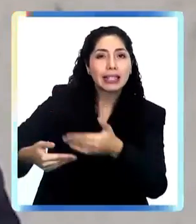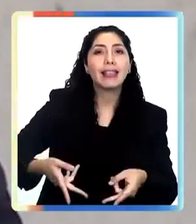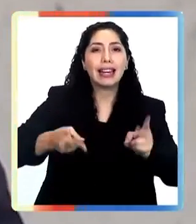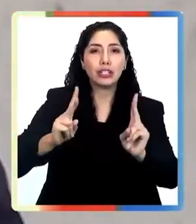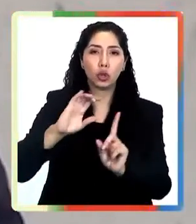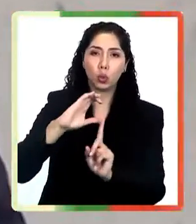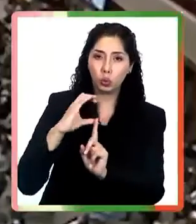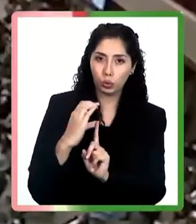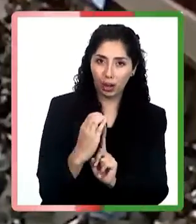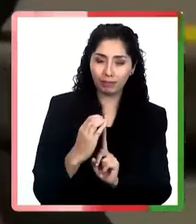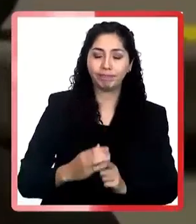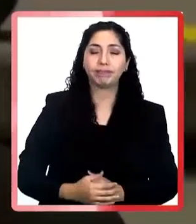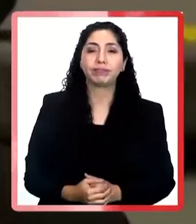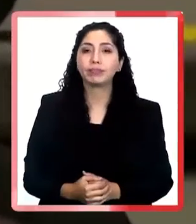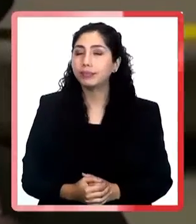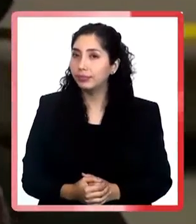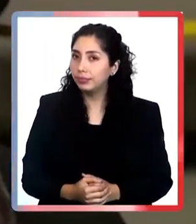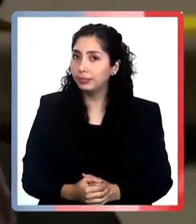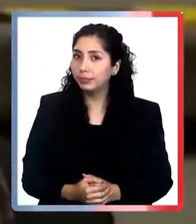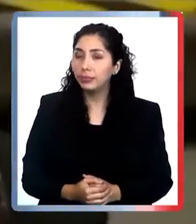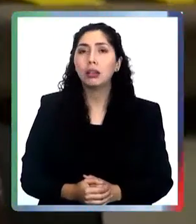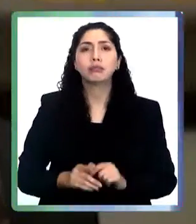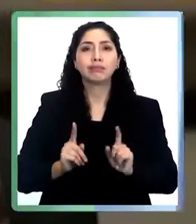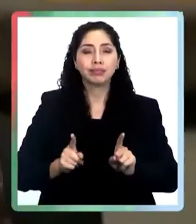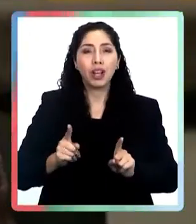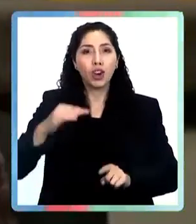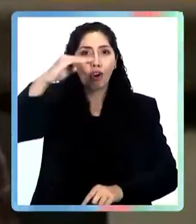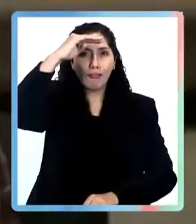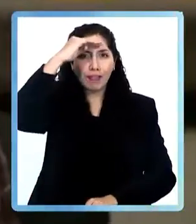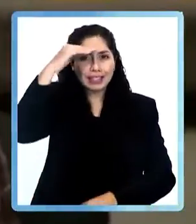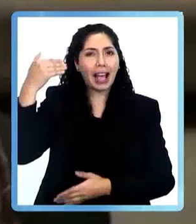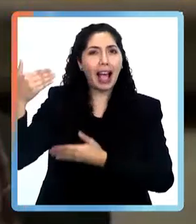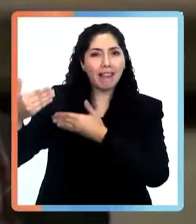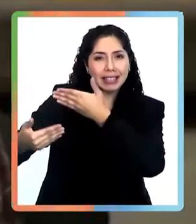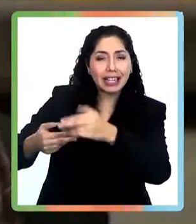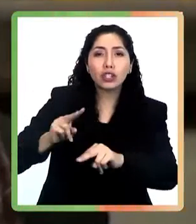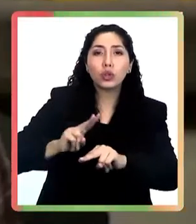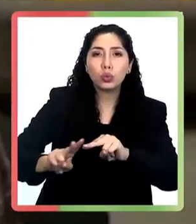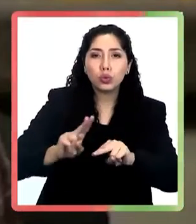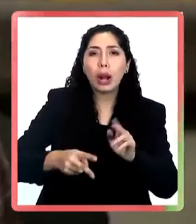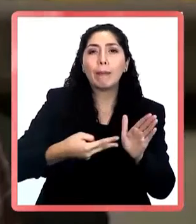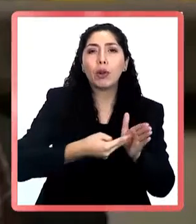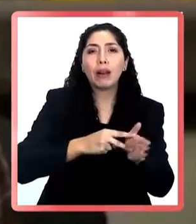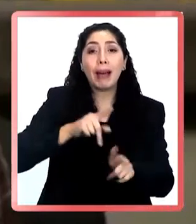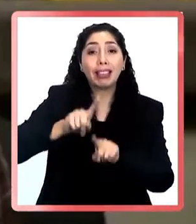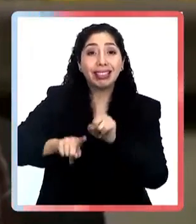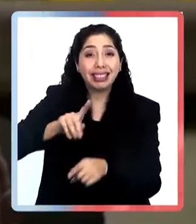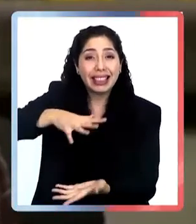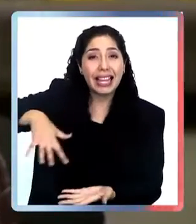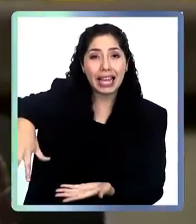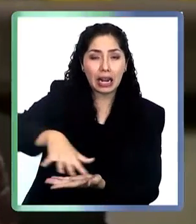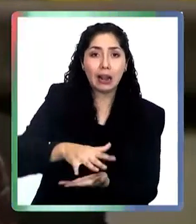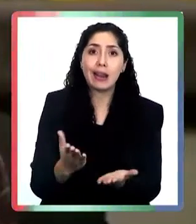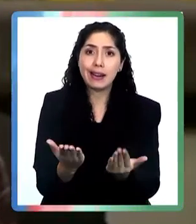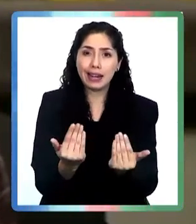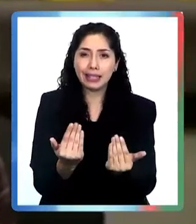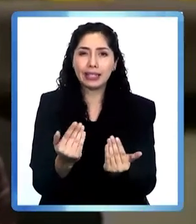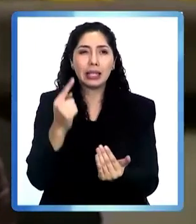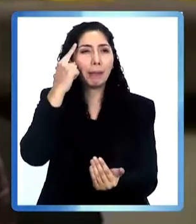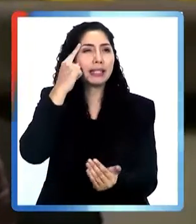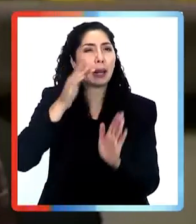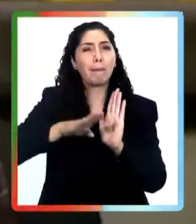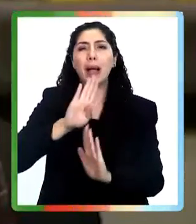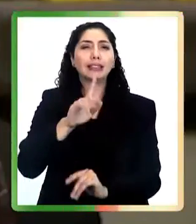derechos culturales creo que se aparte construir confianza y avanzar hacia resolver el conflicto por las tierras requiere de una perspectiva más